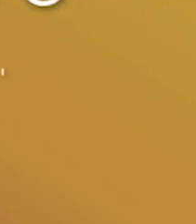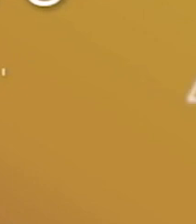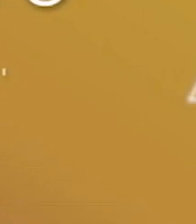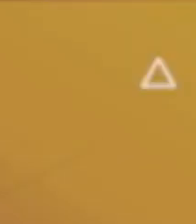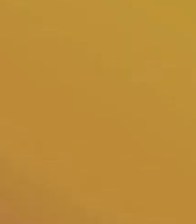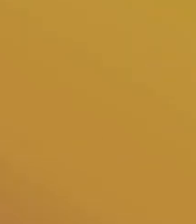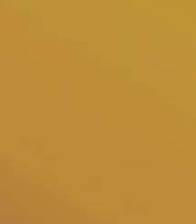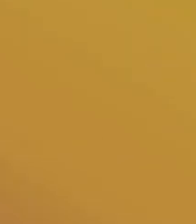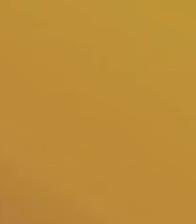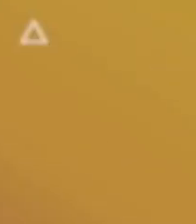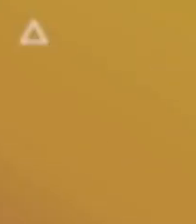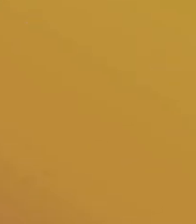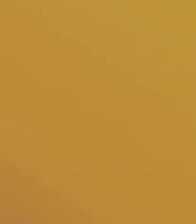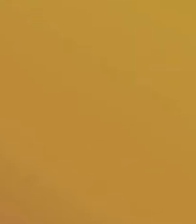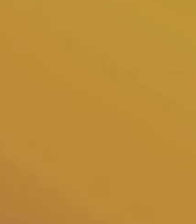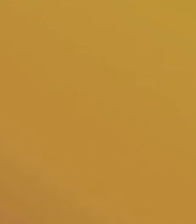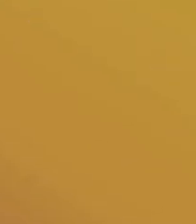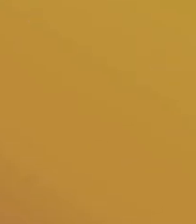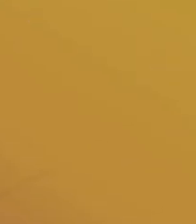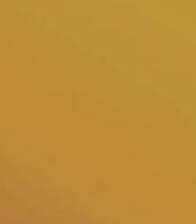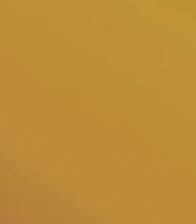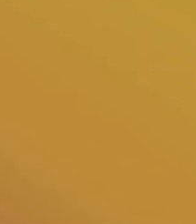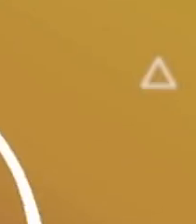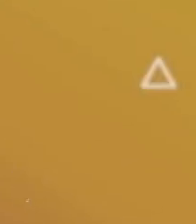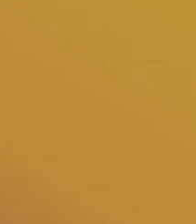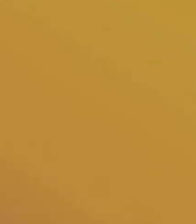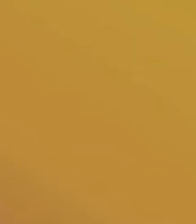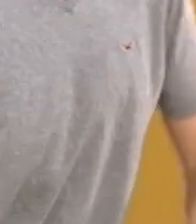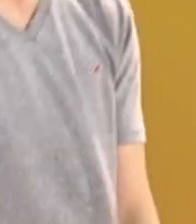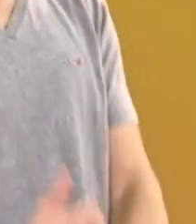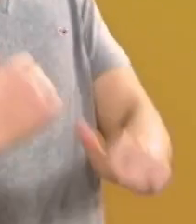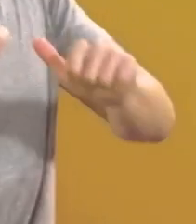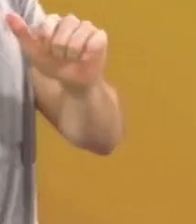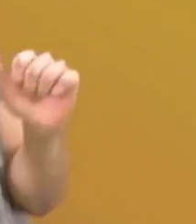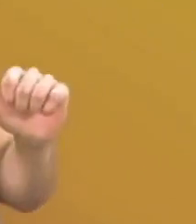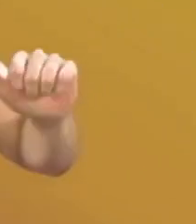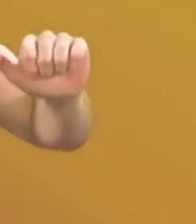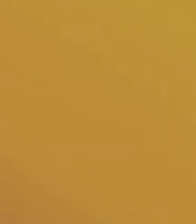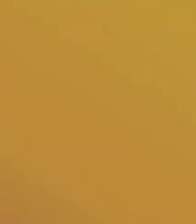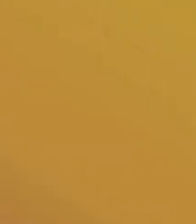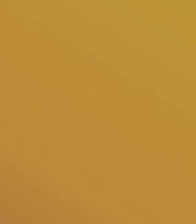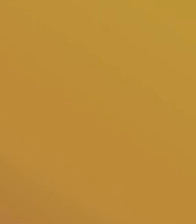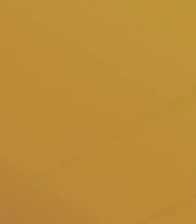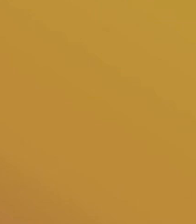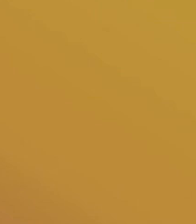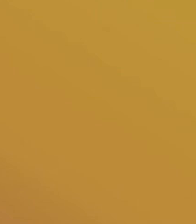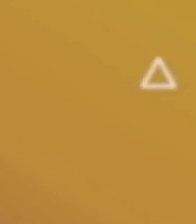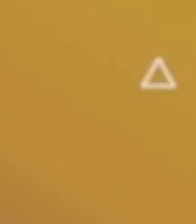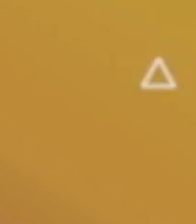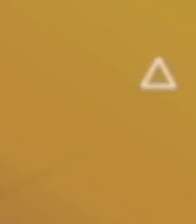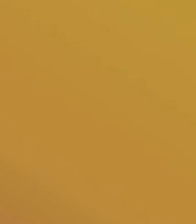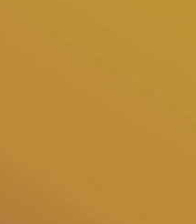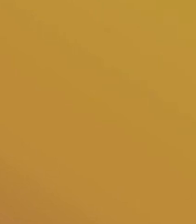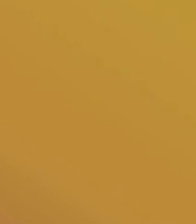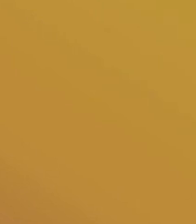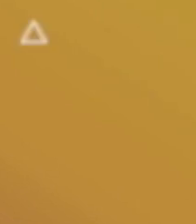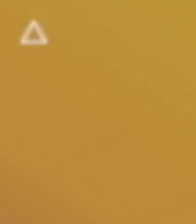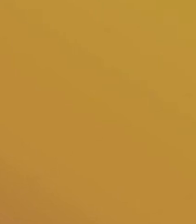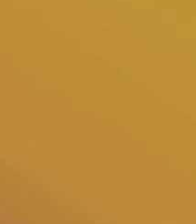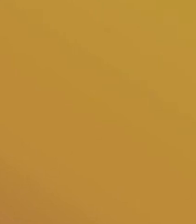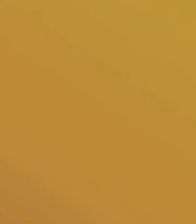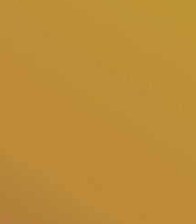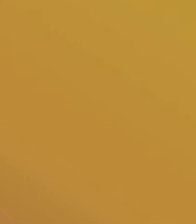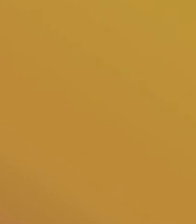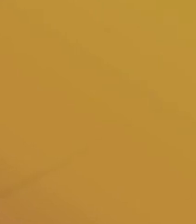alojamiento. Además, te presta hoy para que comiences a pagar al terminar los estudios. ¡Móvete! Solicita tu préstamo